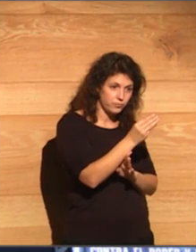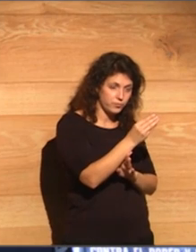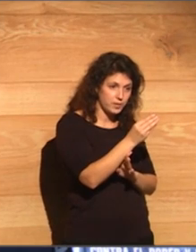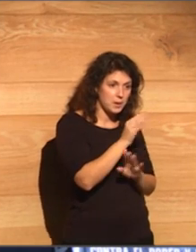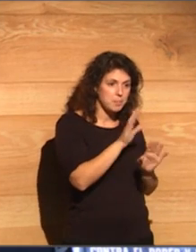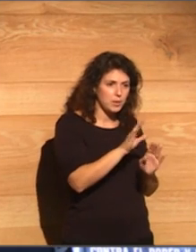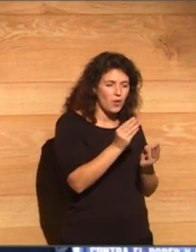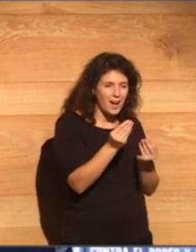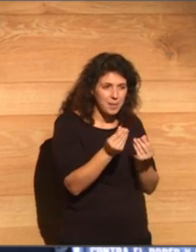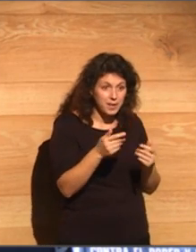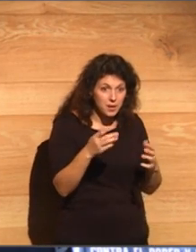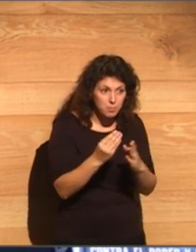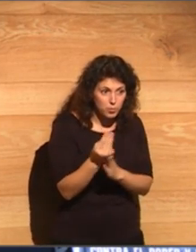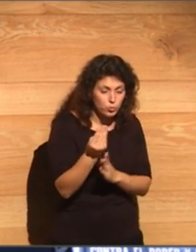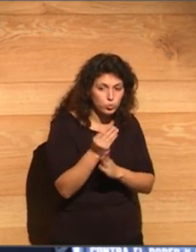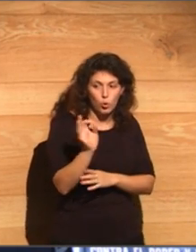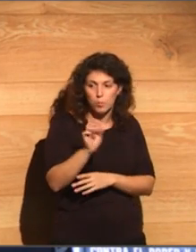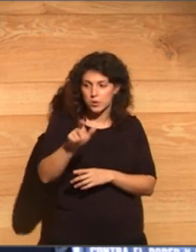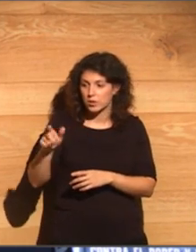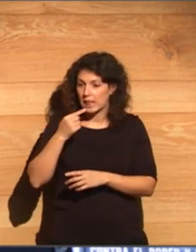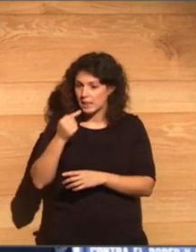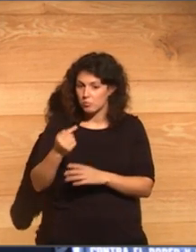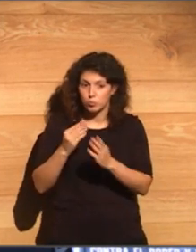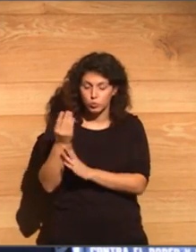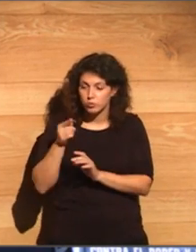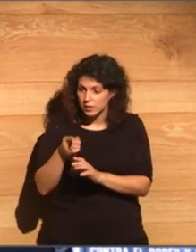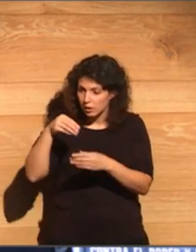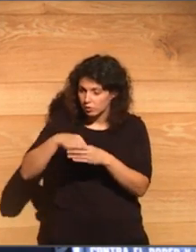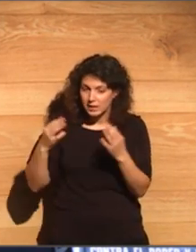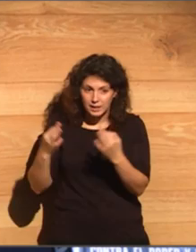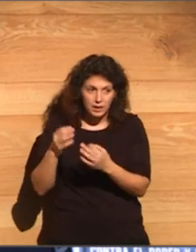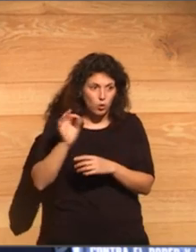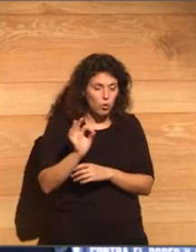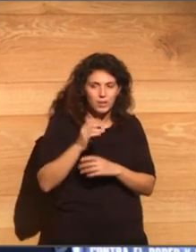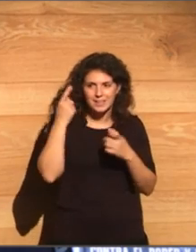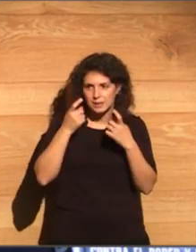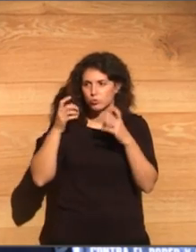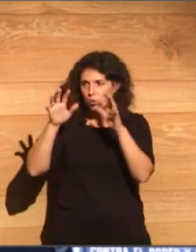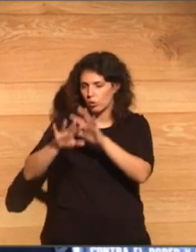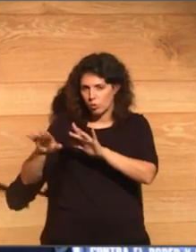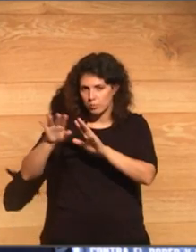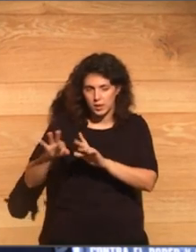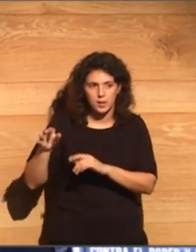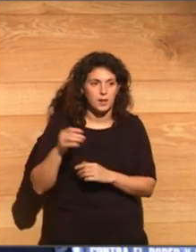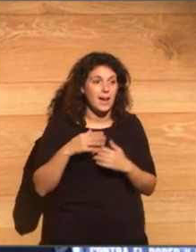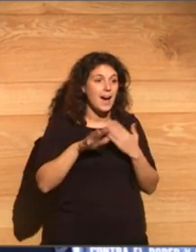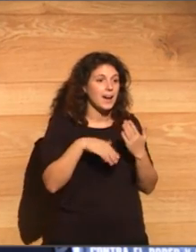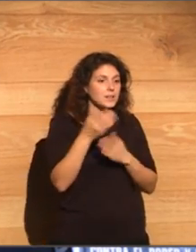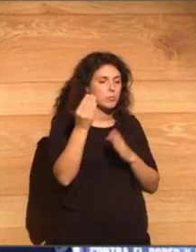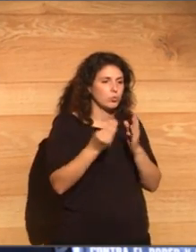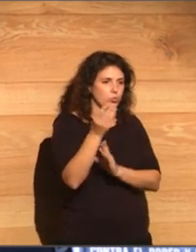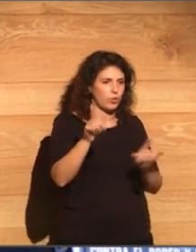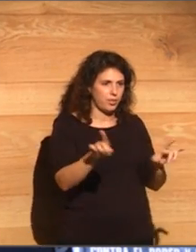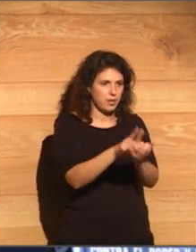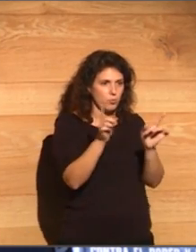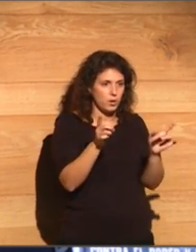La apariencia que le damos al producto, o lo que le decimos a la gente que es el producto, o de lo que convencemos a la gente que es el producto, hasta el punto de que el producto no importa. Y